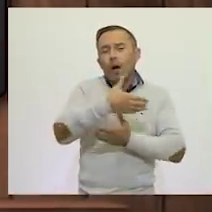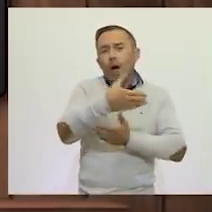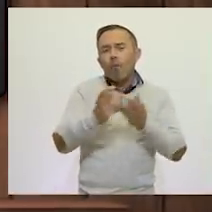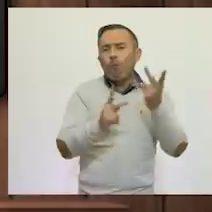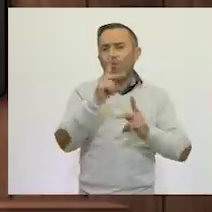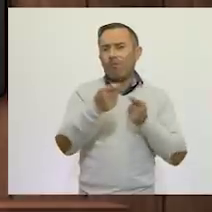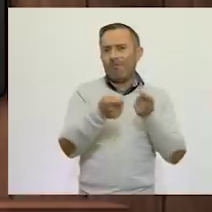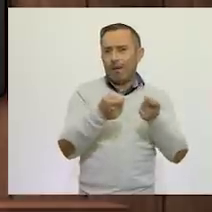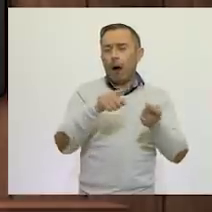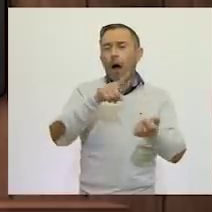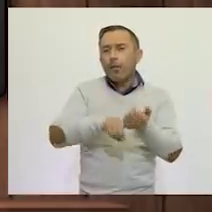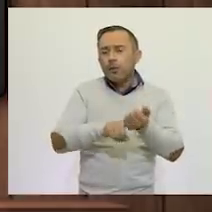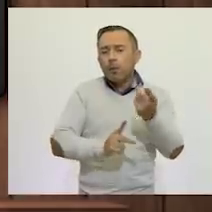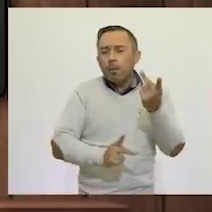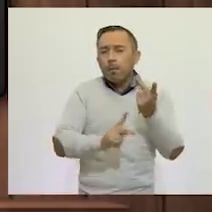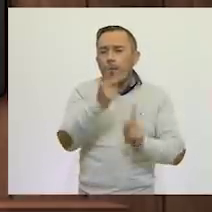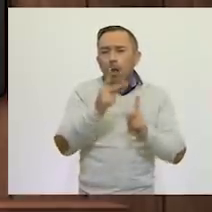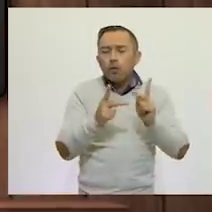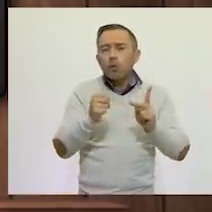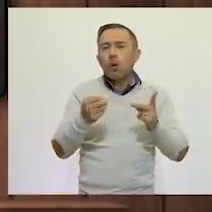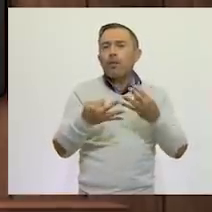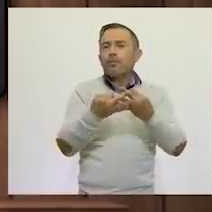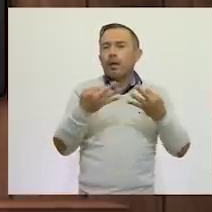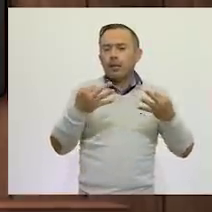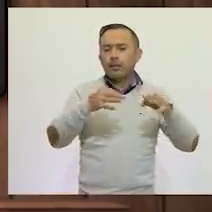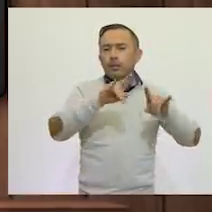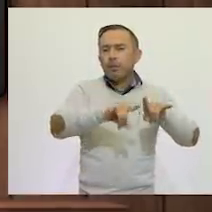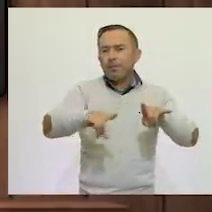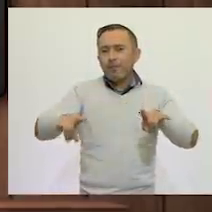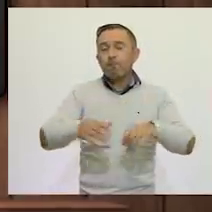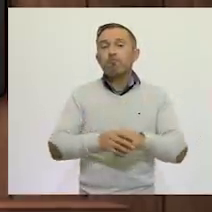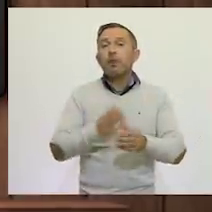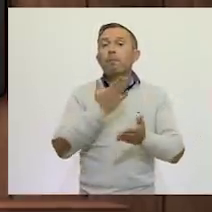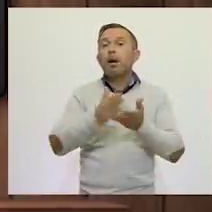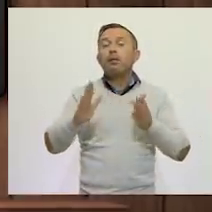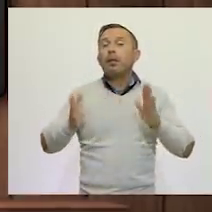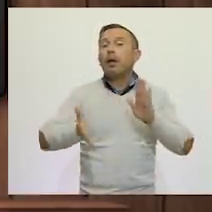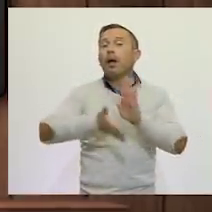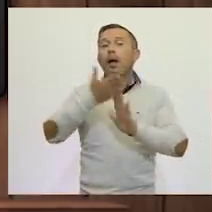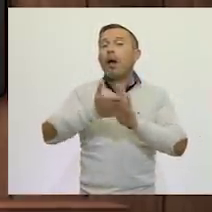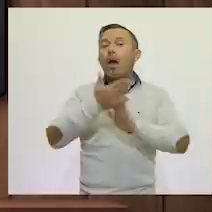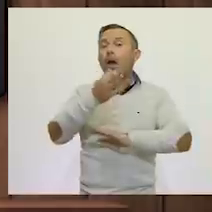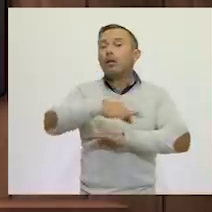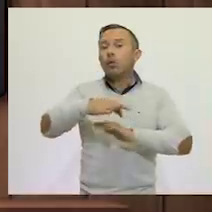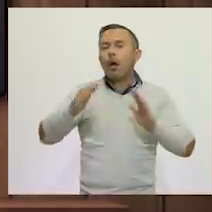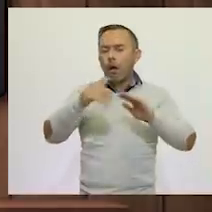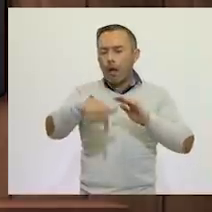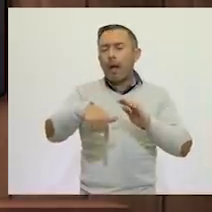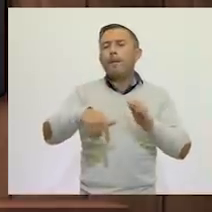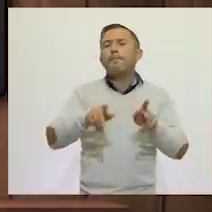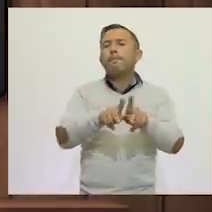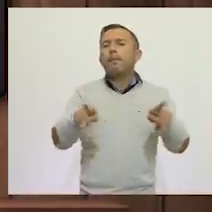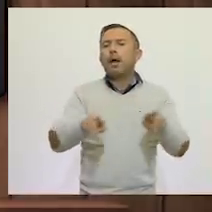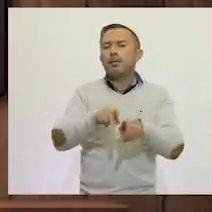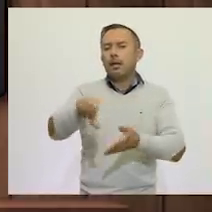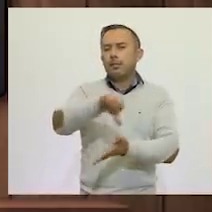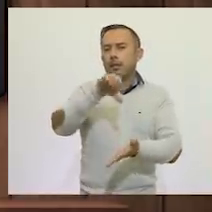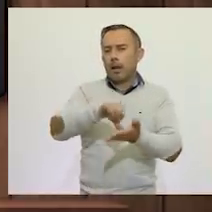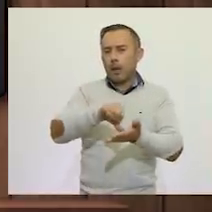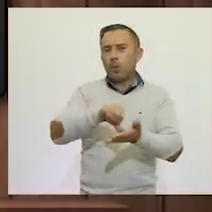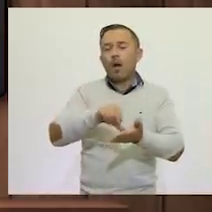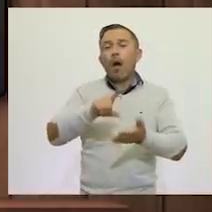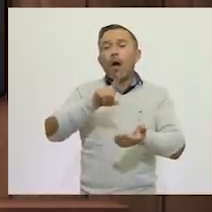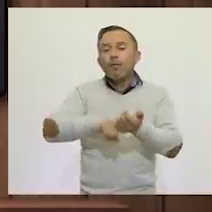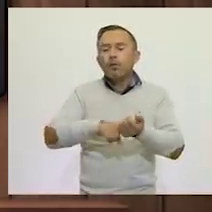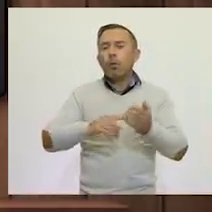un sistema de cultivo basado en terrazas. En cuanto a la arquitectura, construyeron una gran plaza central rodeada por sus principales